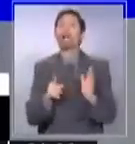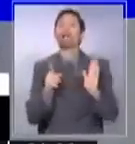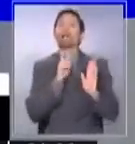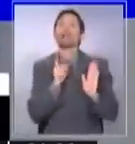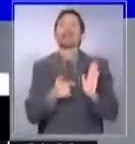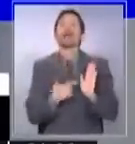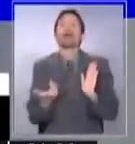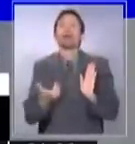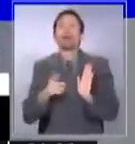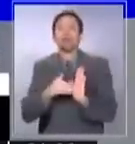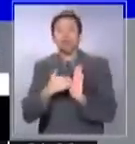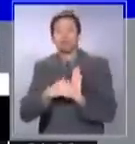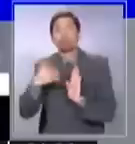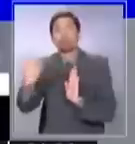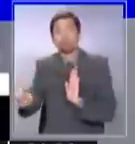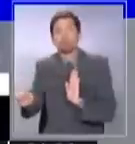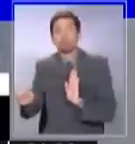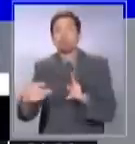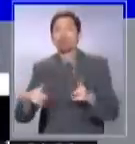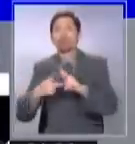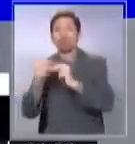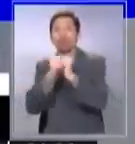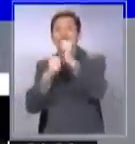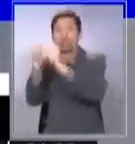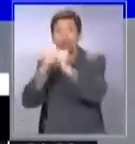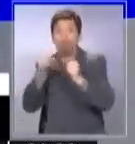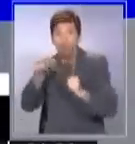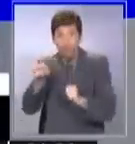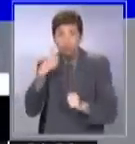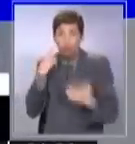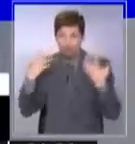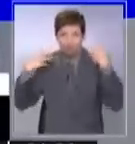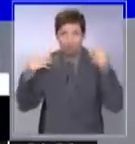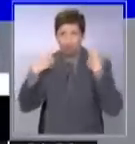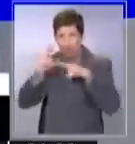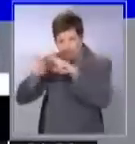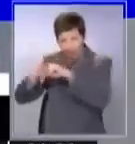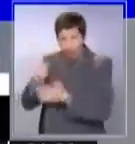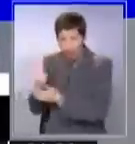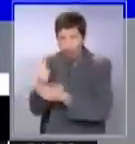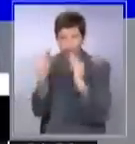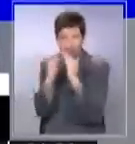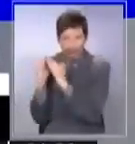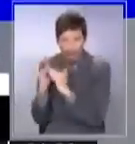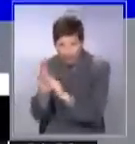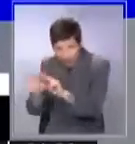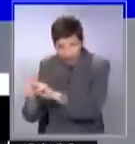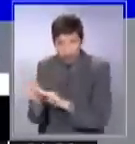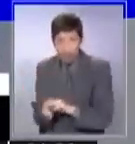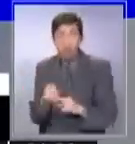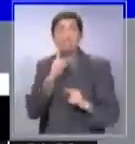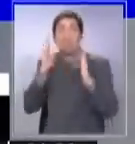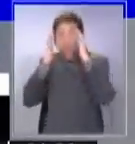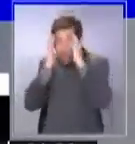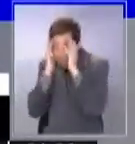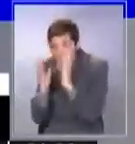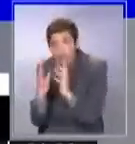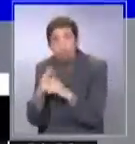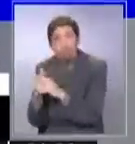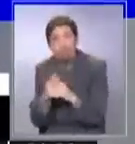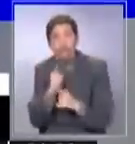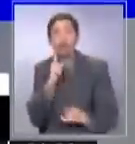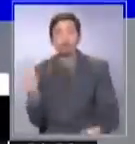presidencial para la reconstrucción en campamentos y aldeas en Chile por lo tanto la mirada social claramente es a través de Felipe